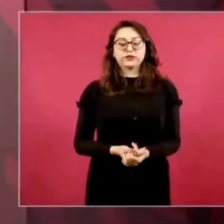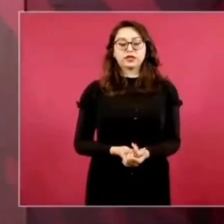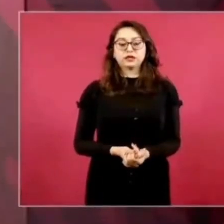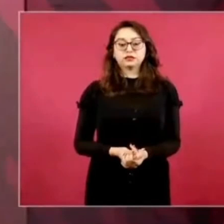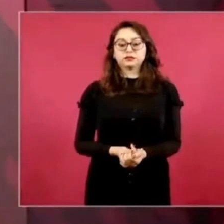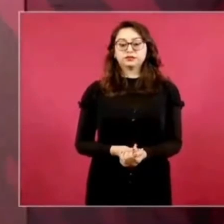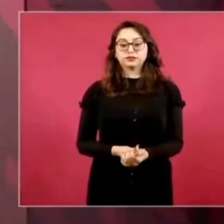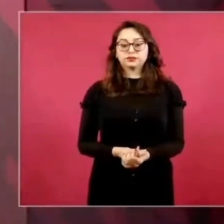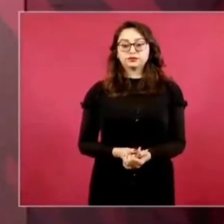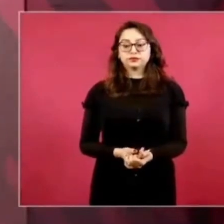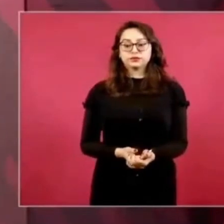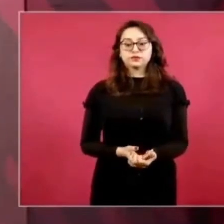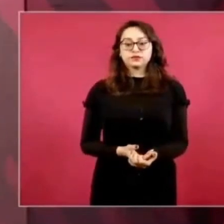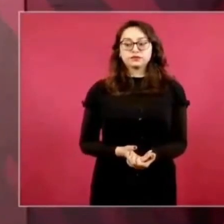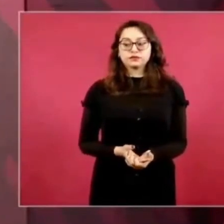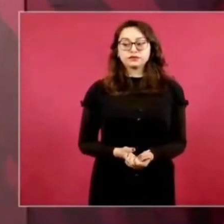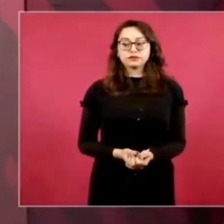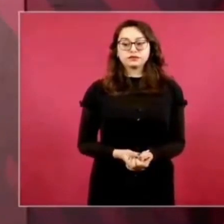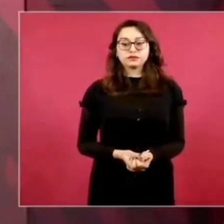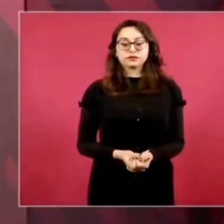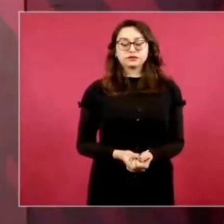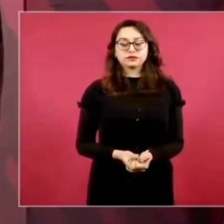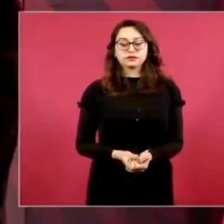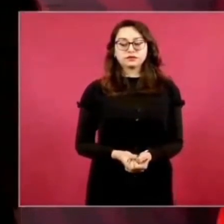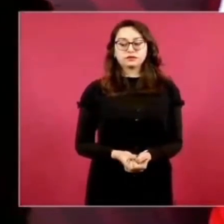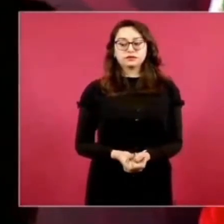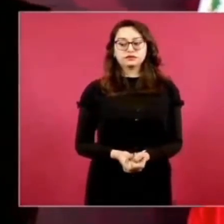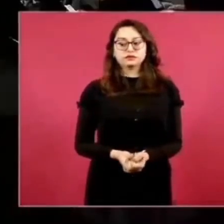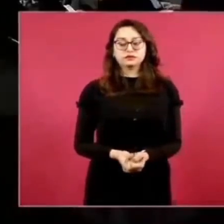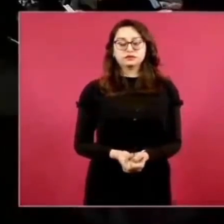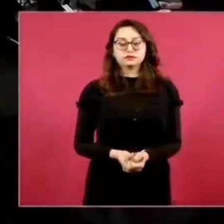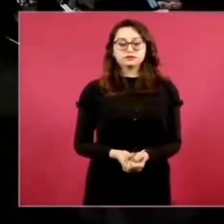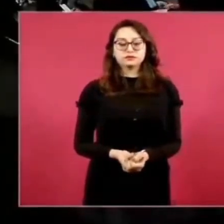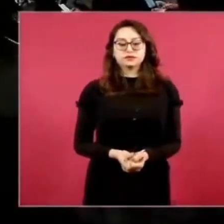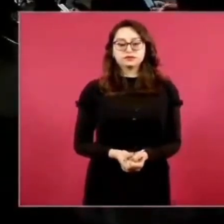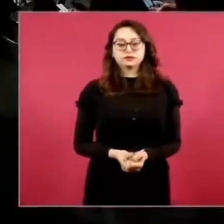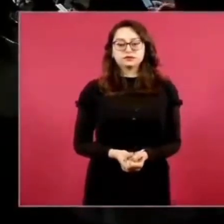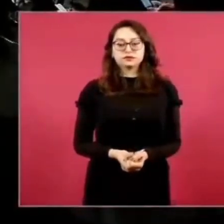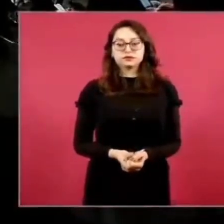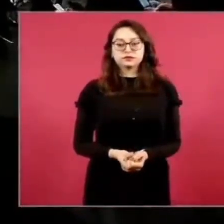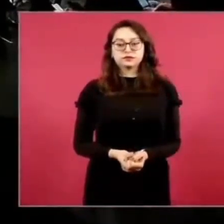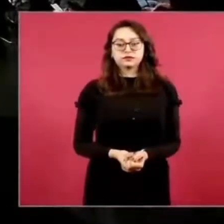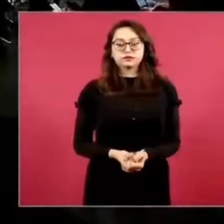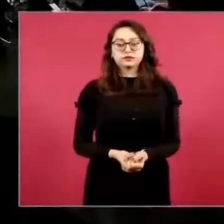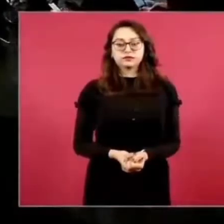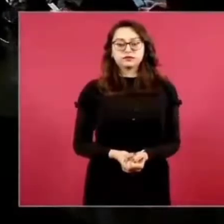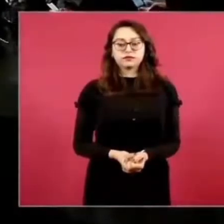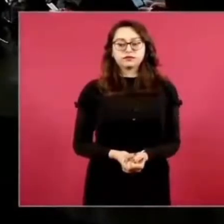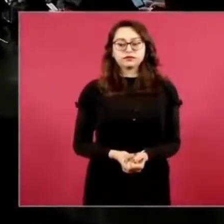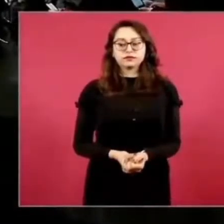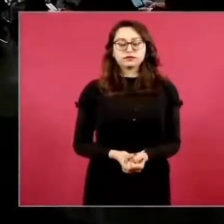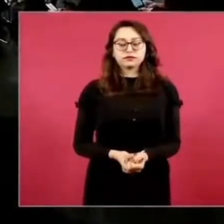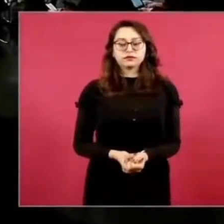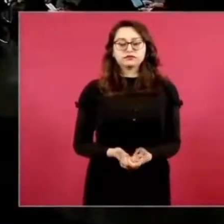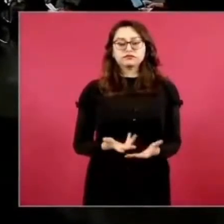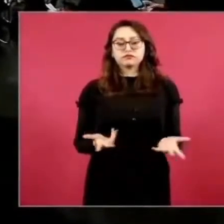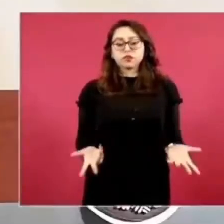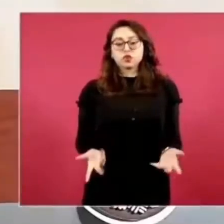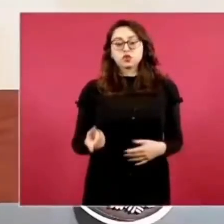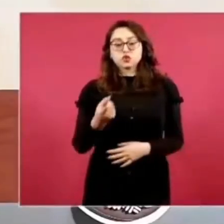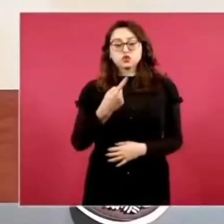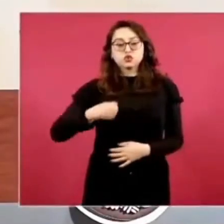para la autosuficiencia. ¿Qué estamos haciendo o qué hemos hecho? Primero, desde